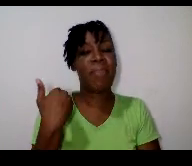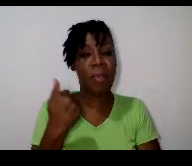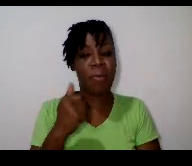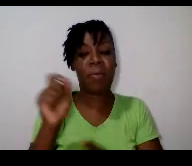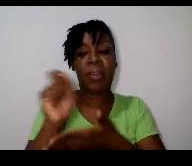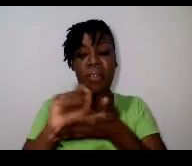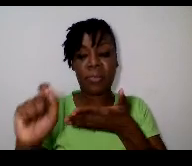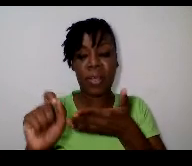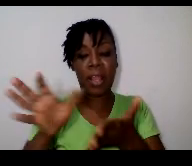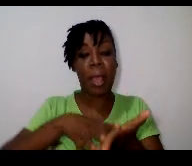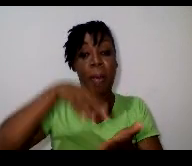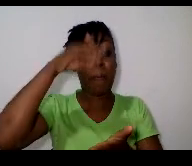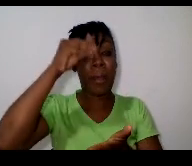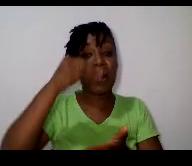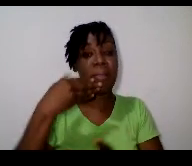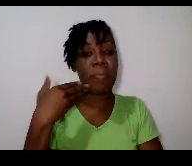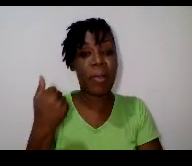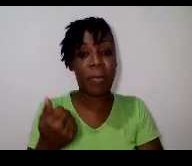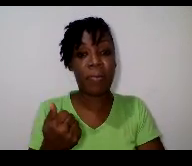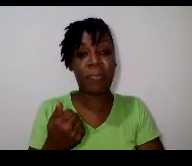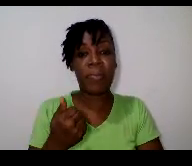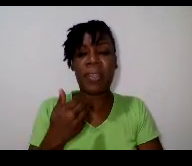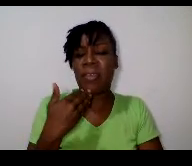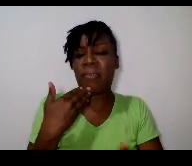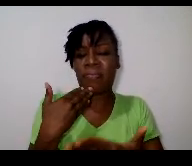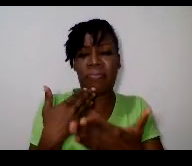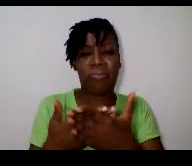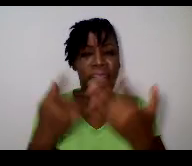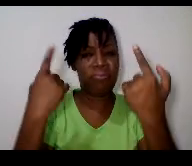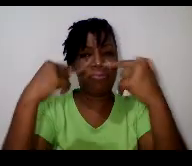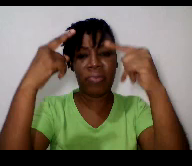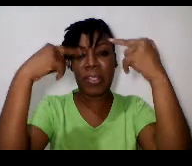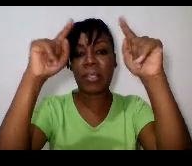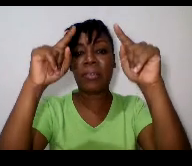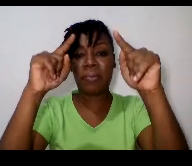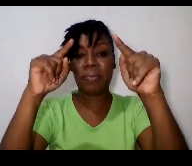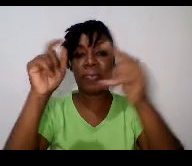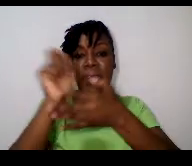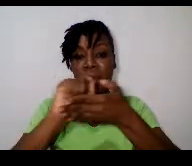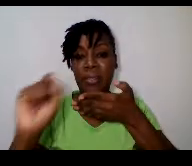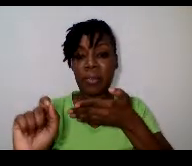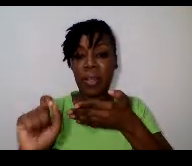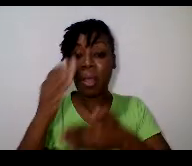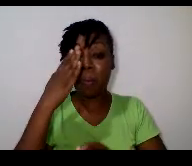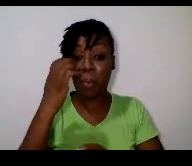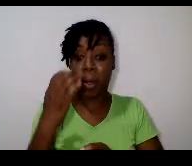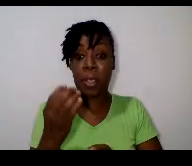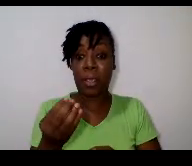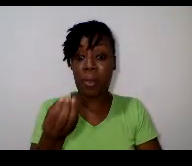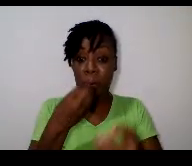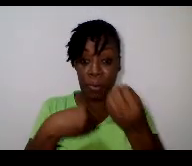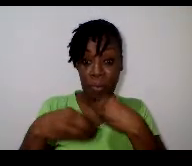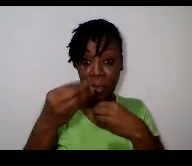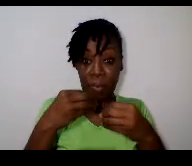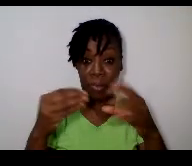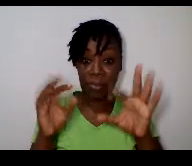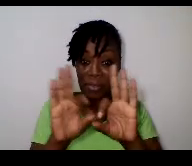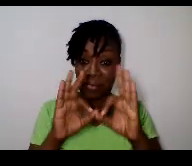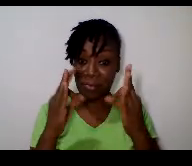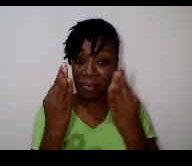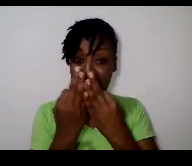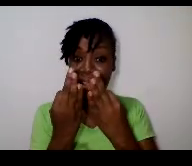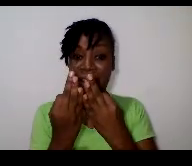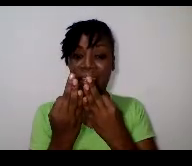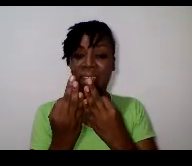aprenden más rápido y les va mejor en la escuela, porque cuando cenamos en familia, socializamos, nos relajamos,